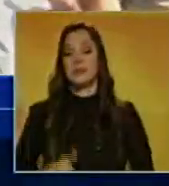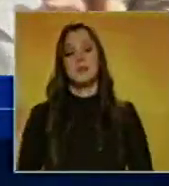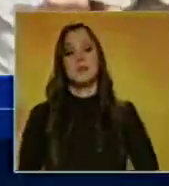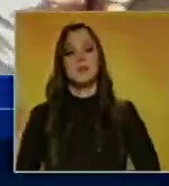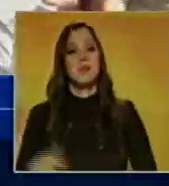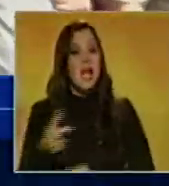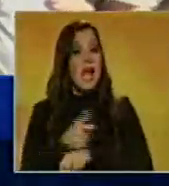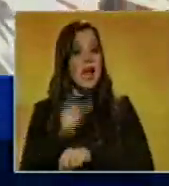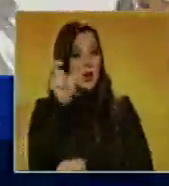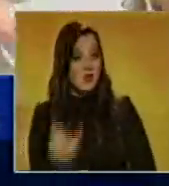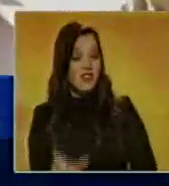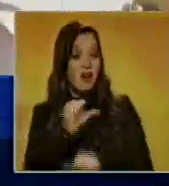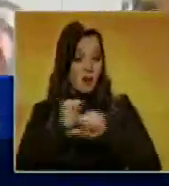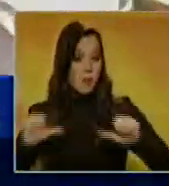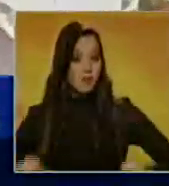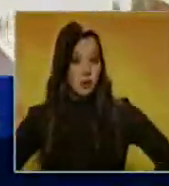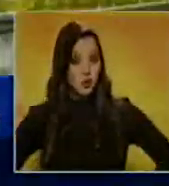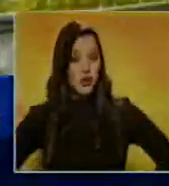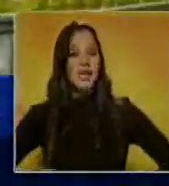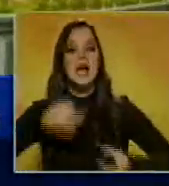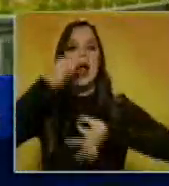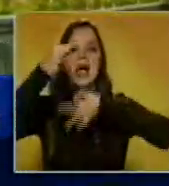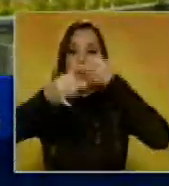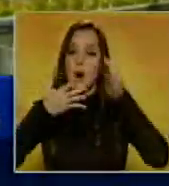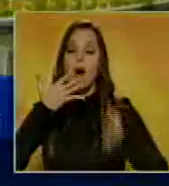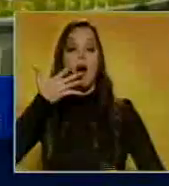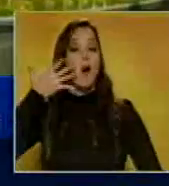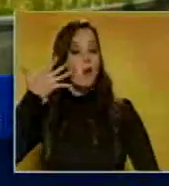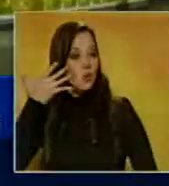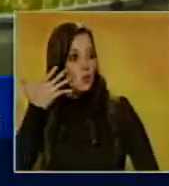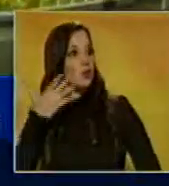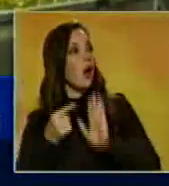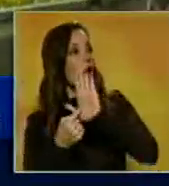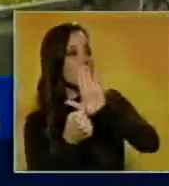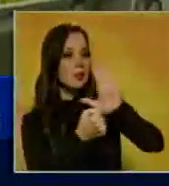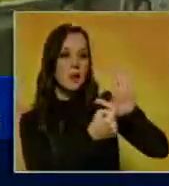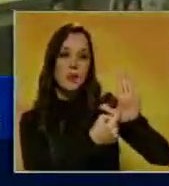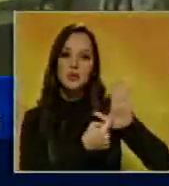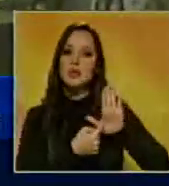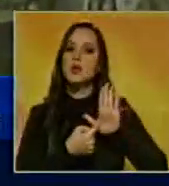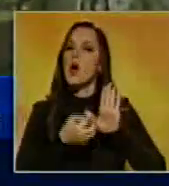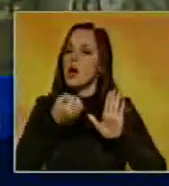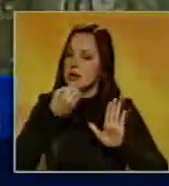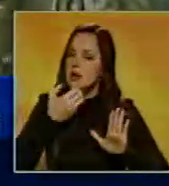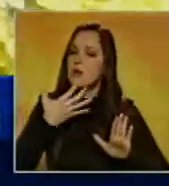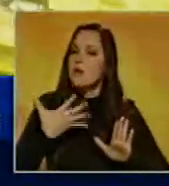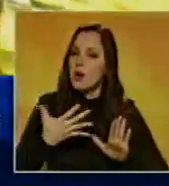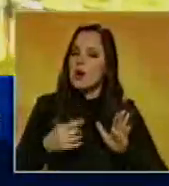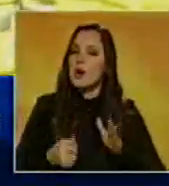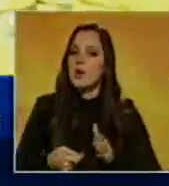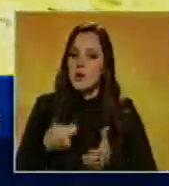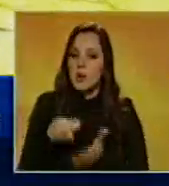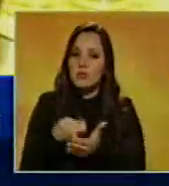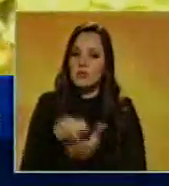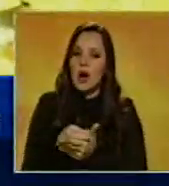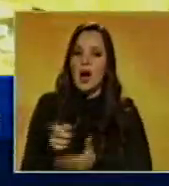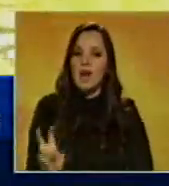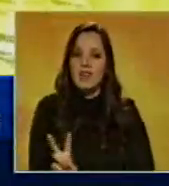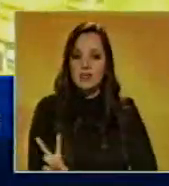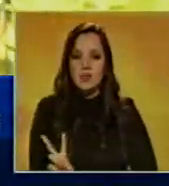El gobernador de Portuguesa, Wilmar Castro, expresó orgullo por la demostración de apostar al éxito de la nación y al crecimiento del